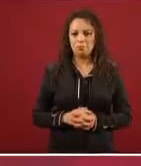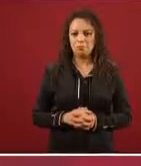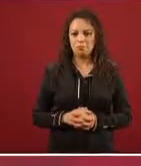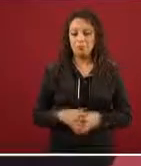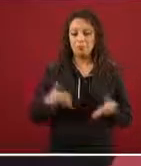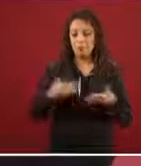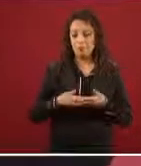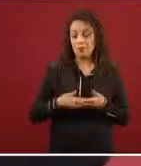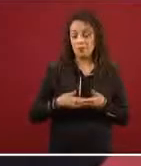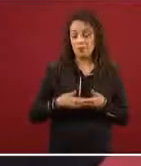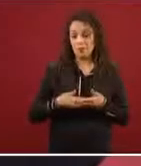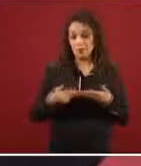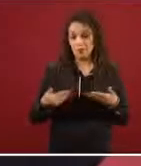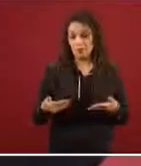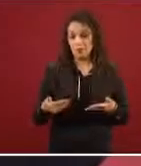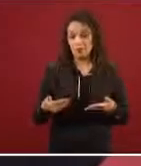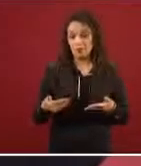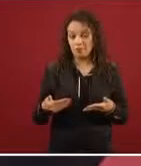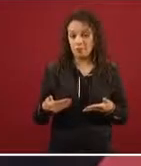¿Cuánto